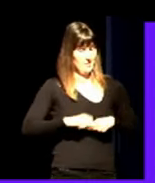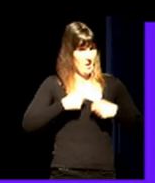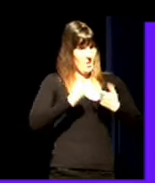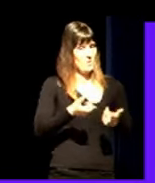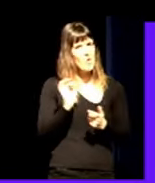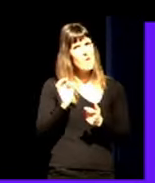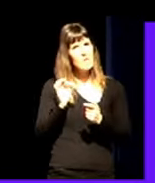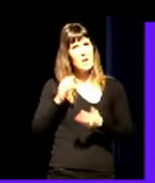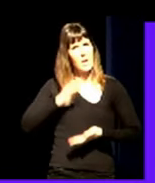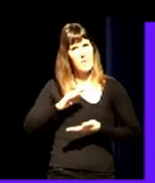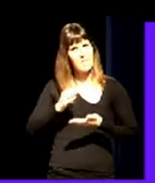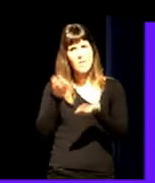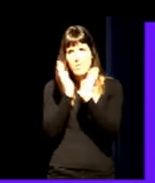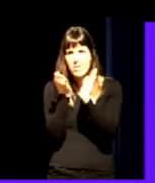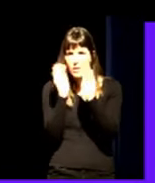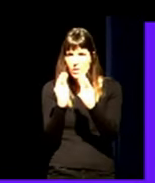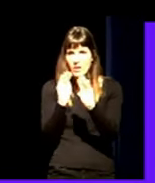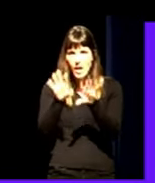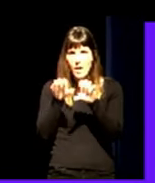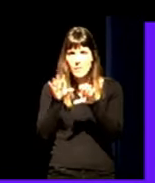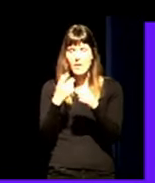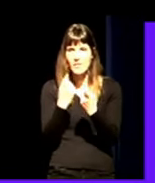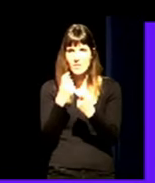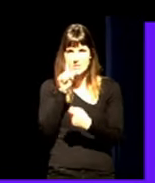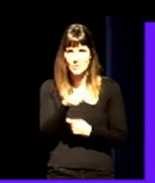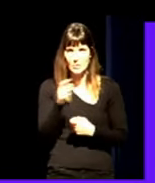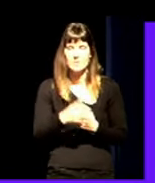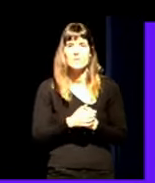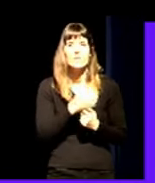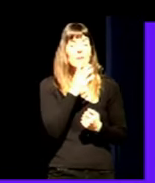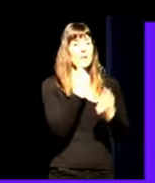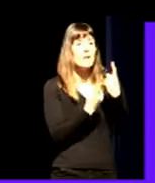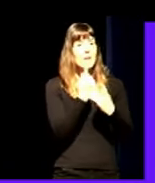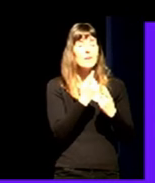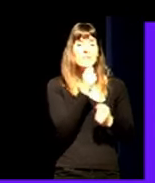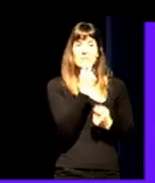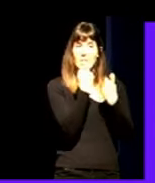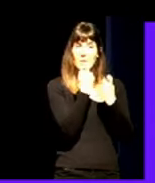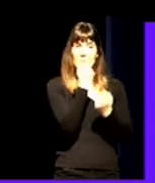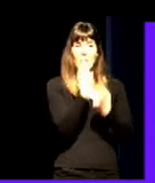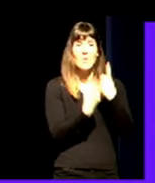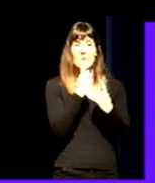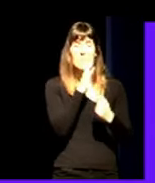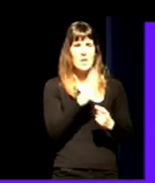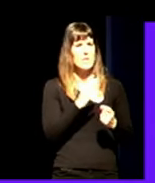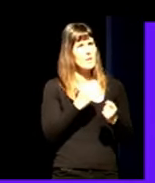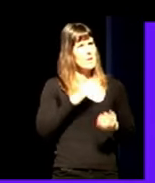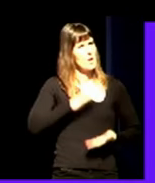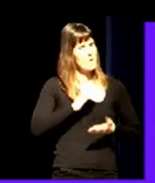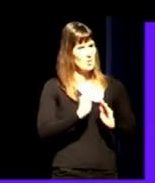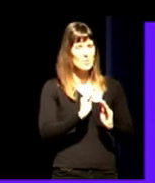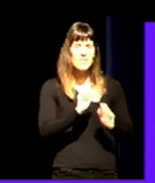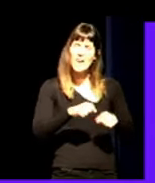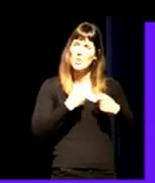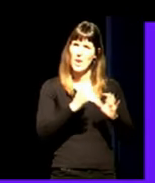Hablamos de estas competencias disposicionales, estas que traemos de serie, que algunos alumnos y alumnas traen de serie. No, no, es que este chico es